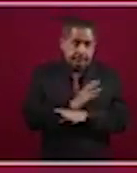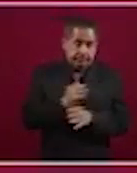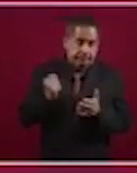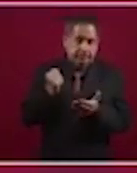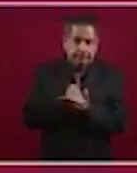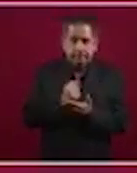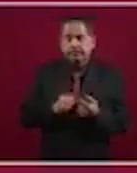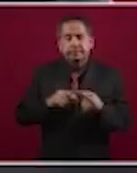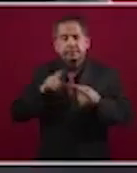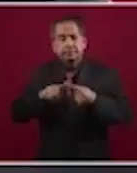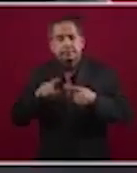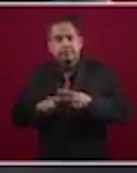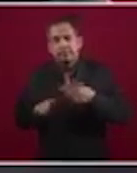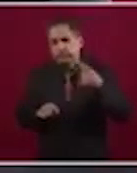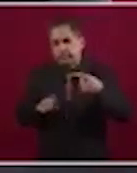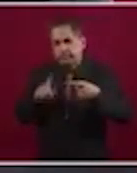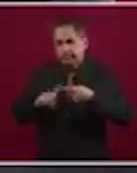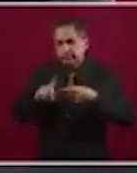Una,